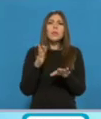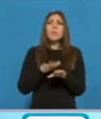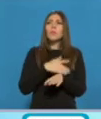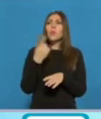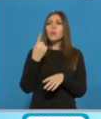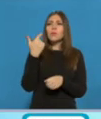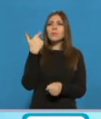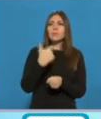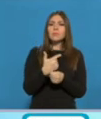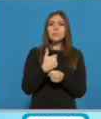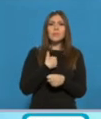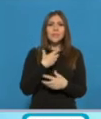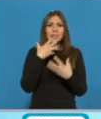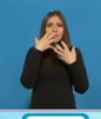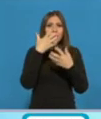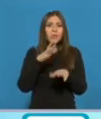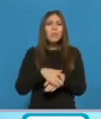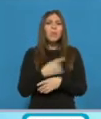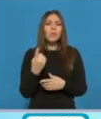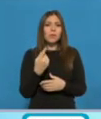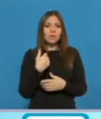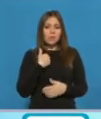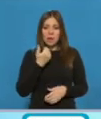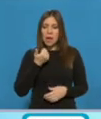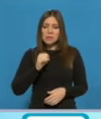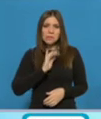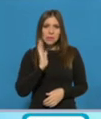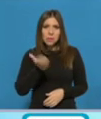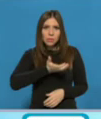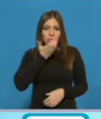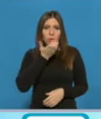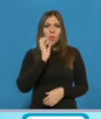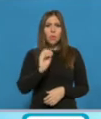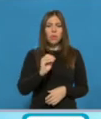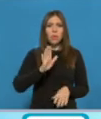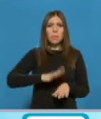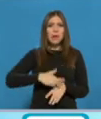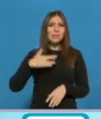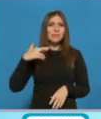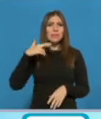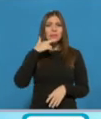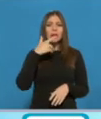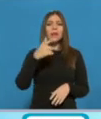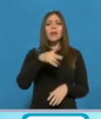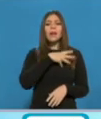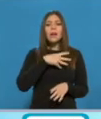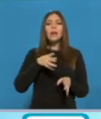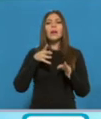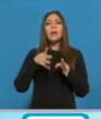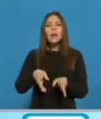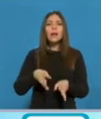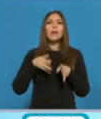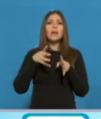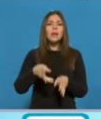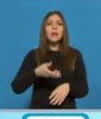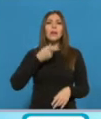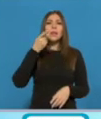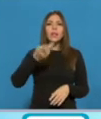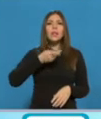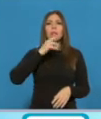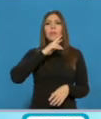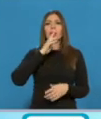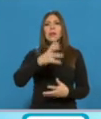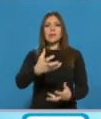costumbre? Porque es la manera más rápida, porque además no requieres desgaste intelectual. O sea, para discutir con tu hijo requieres un desgaste intelectual,